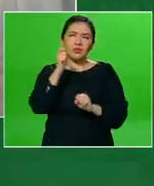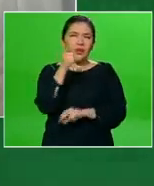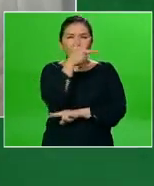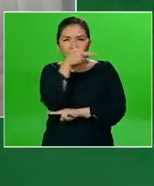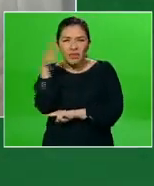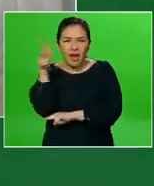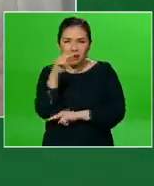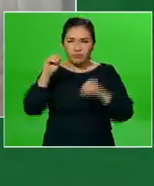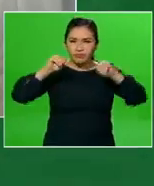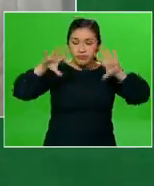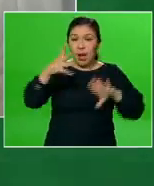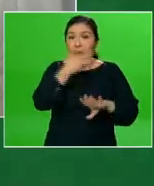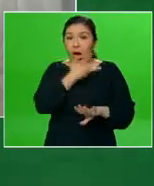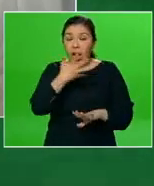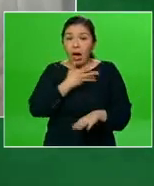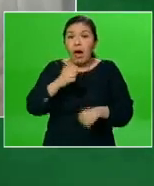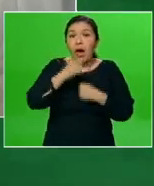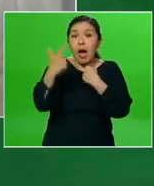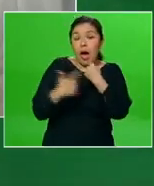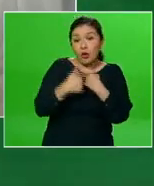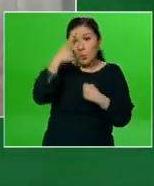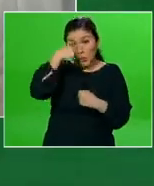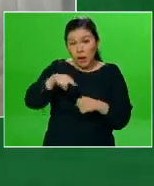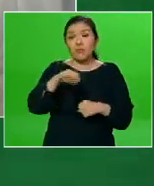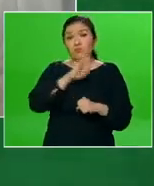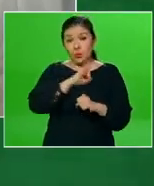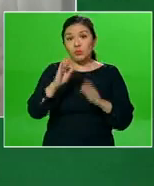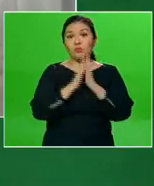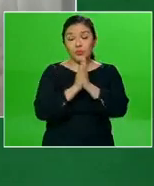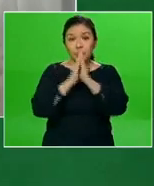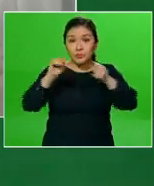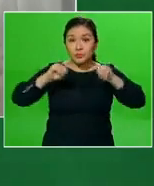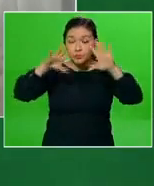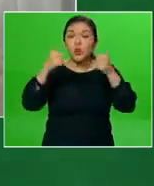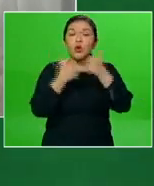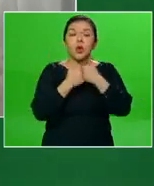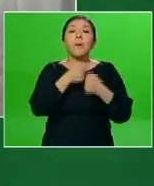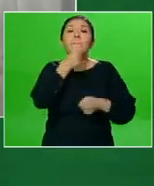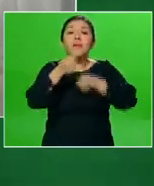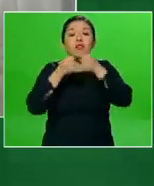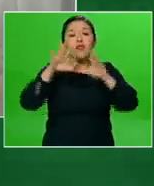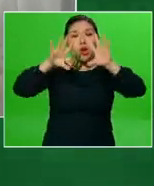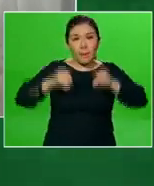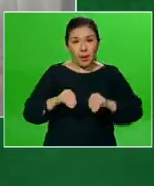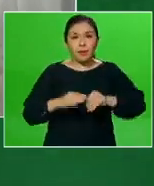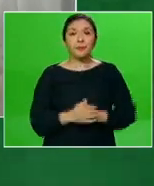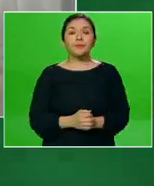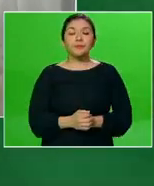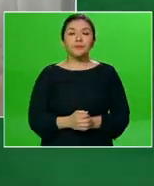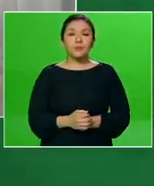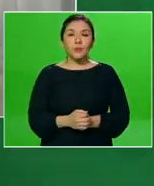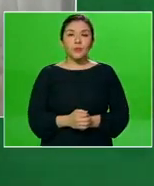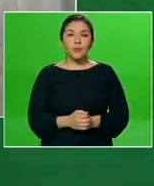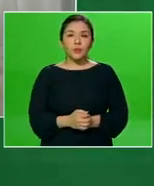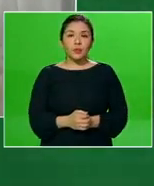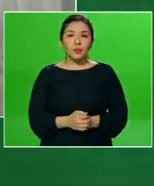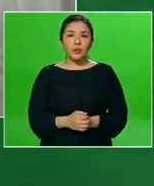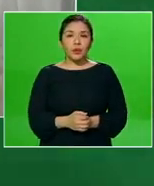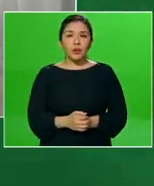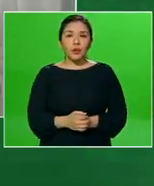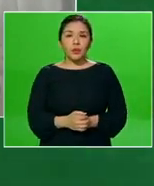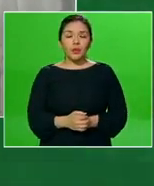a quienes cuenten con el imperio encender sus cámaras y no olviden mantener cerrados sus micrófonos y